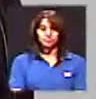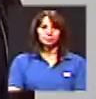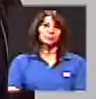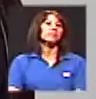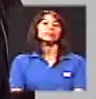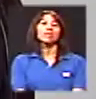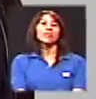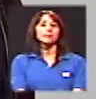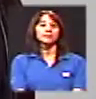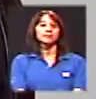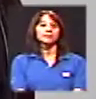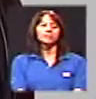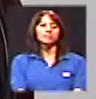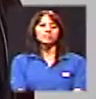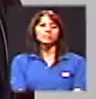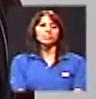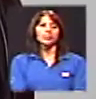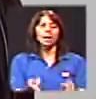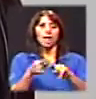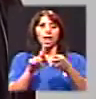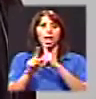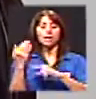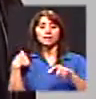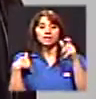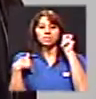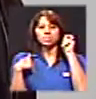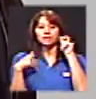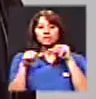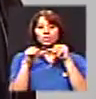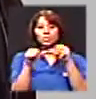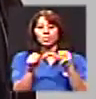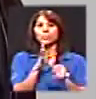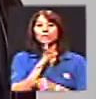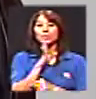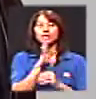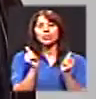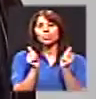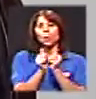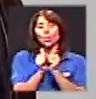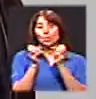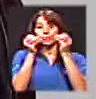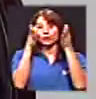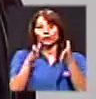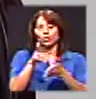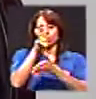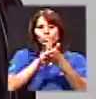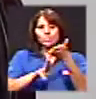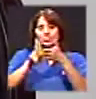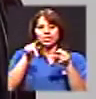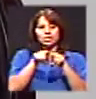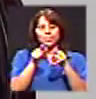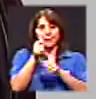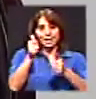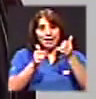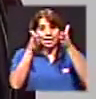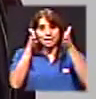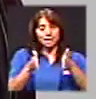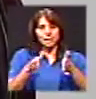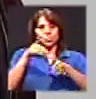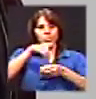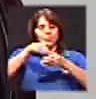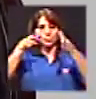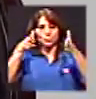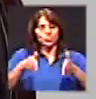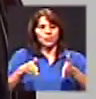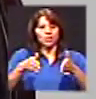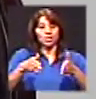Continuamos, amigas y amigos, conversando con el universitario y candidato a diputado por la provincia de Heredia, por